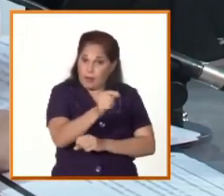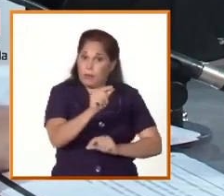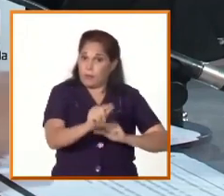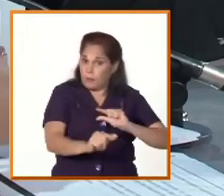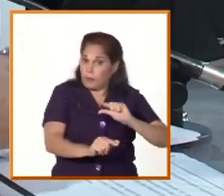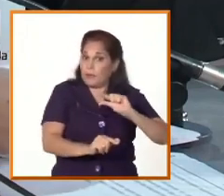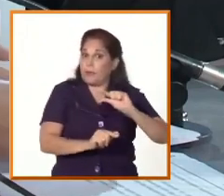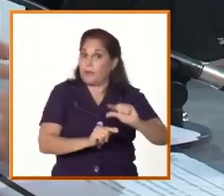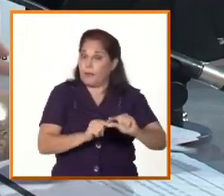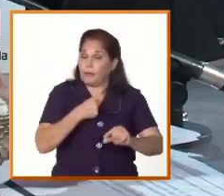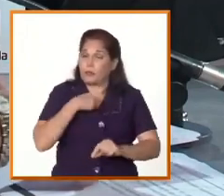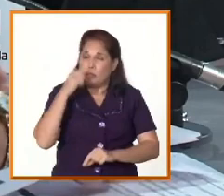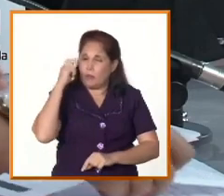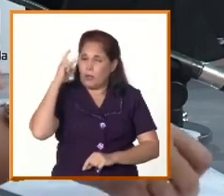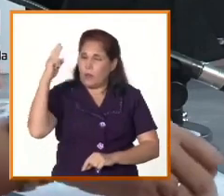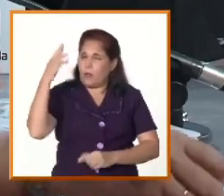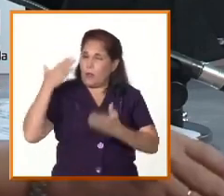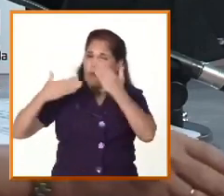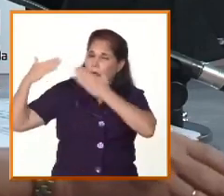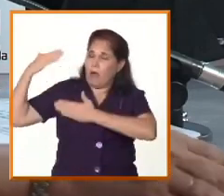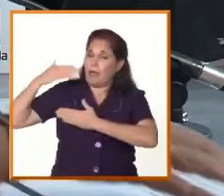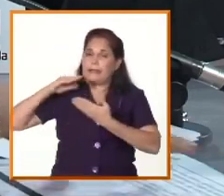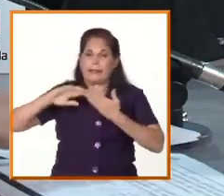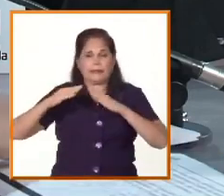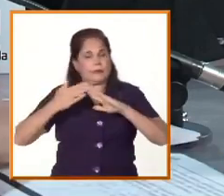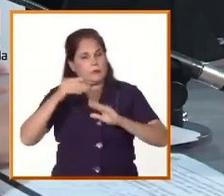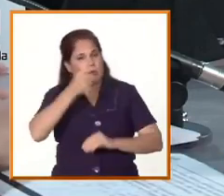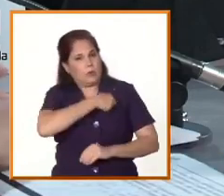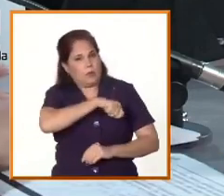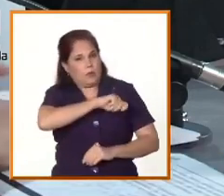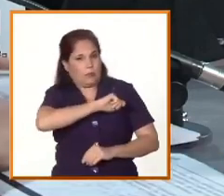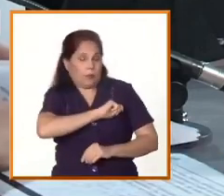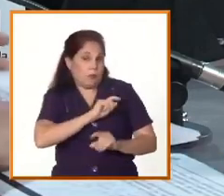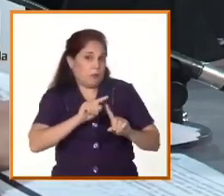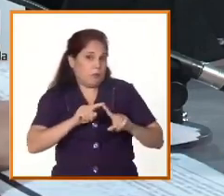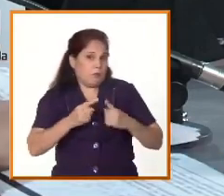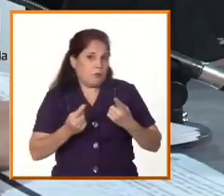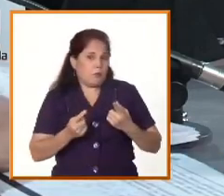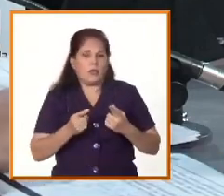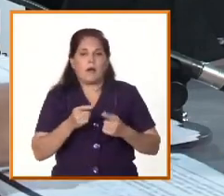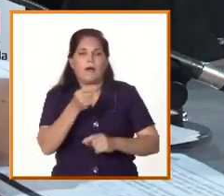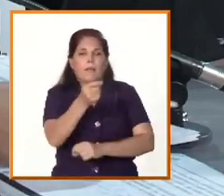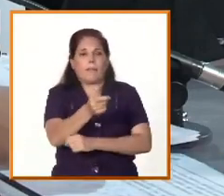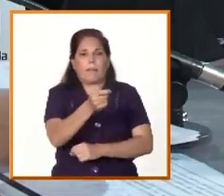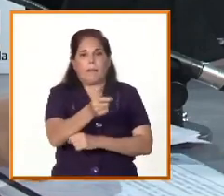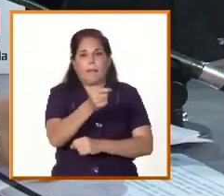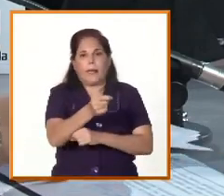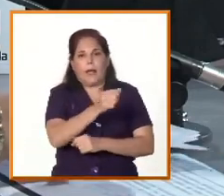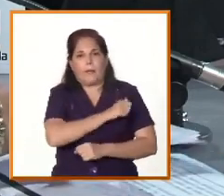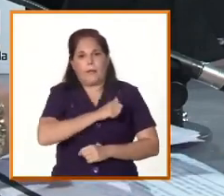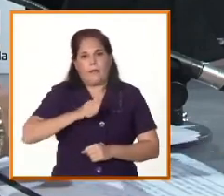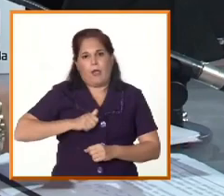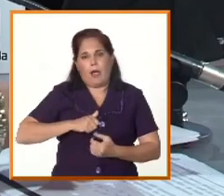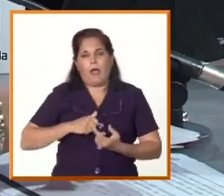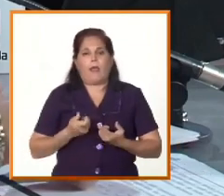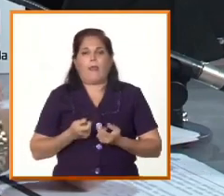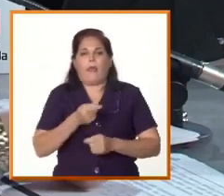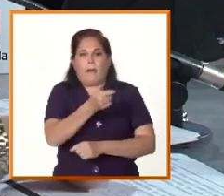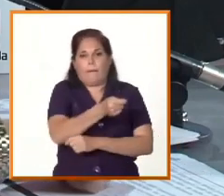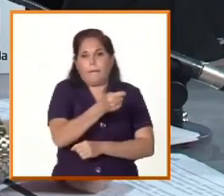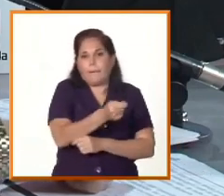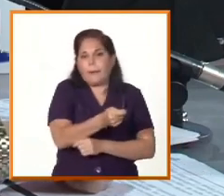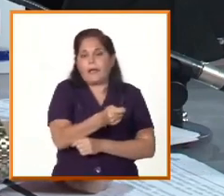recuerdo ha habido ciertas polémicas no sobre todo con la pesca privada con con